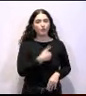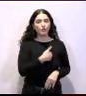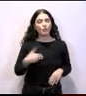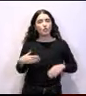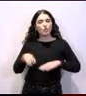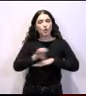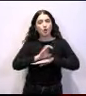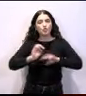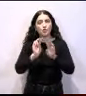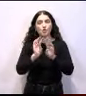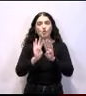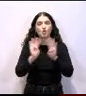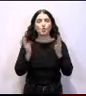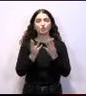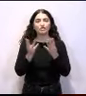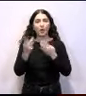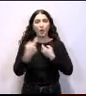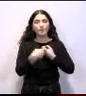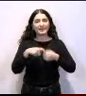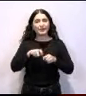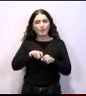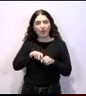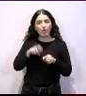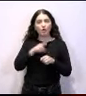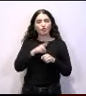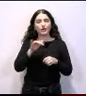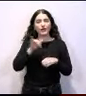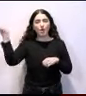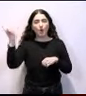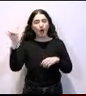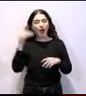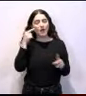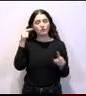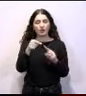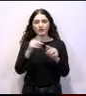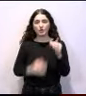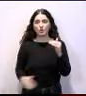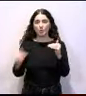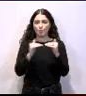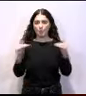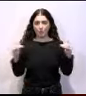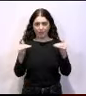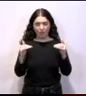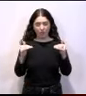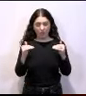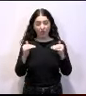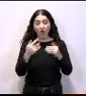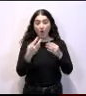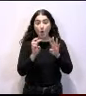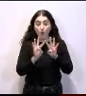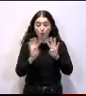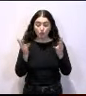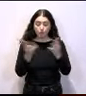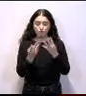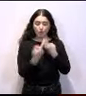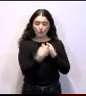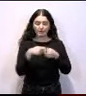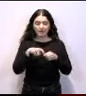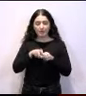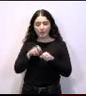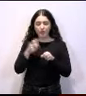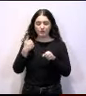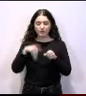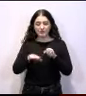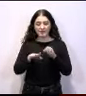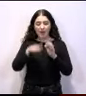de Participación riojano para la igualdad. Es un Consejo de Participación que ya no tendrá que informar